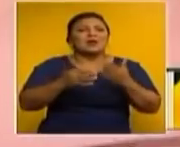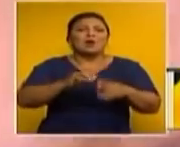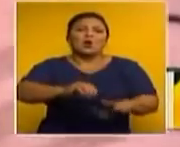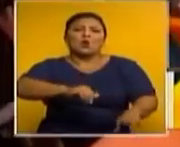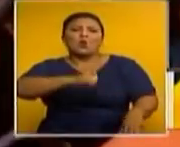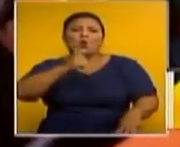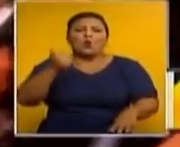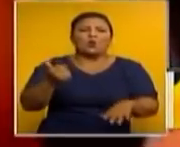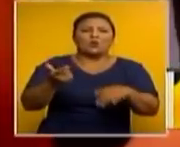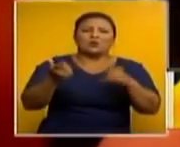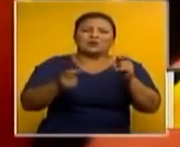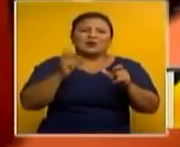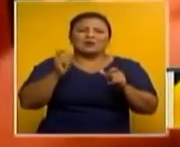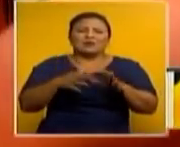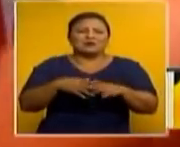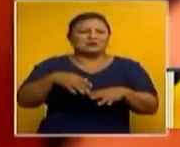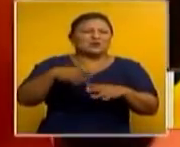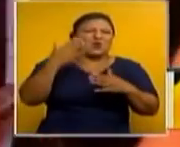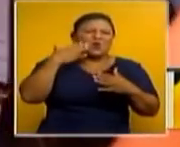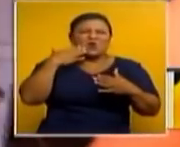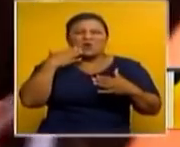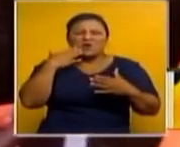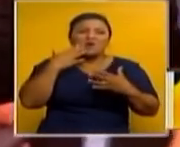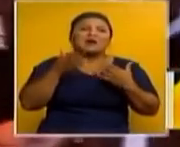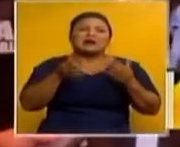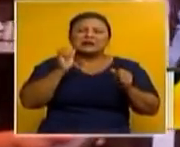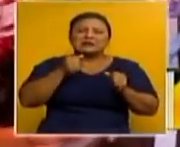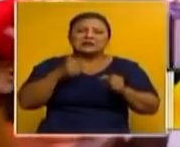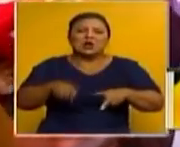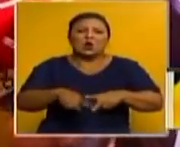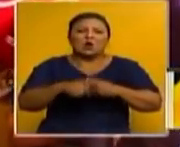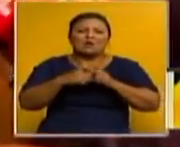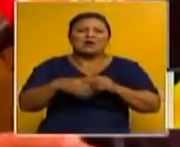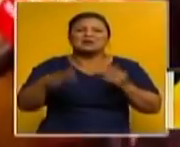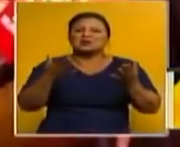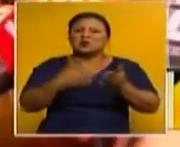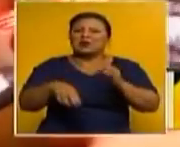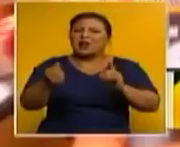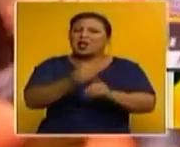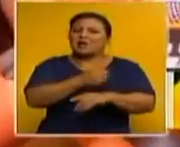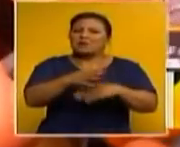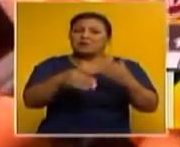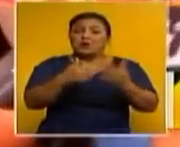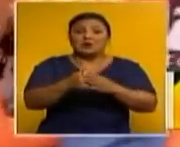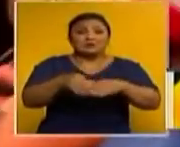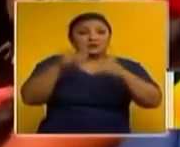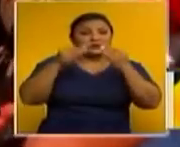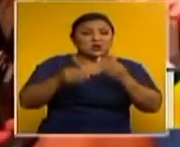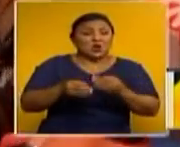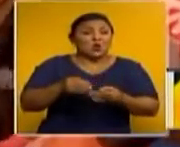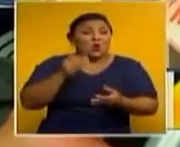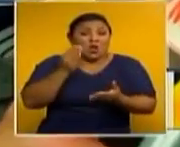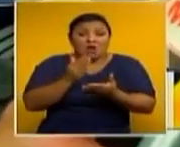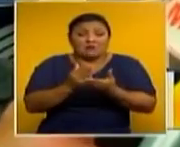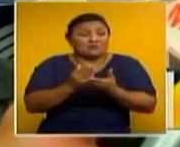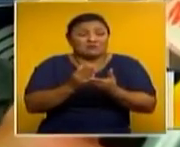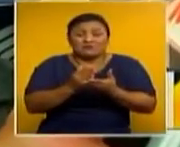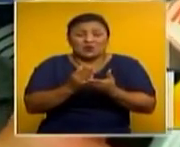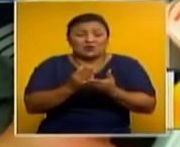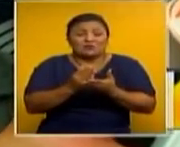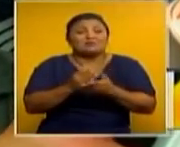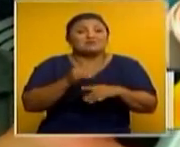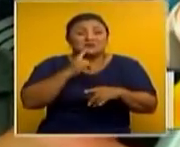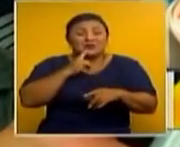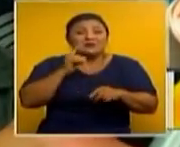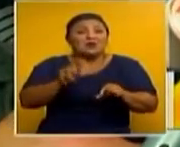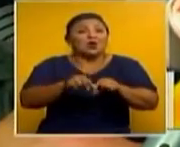alevosía y de manera premeditada influyó para que se den estos atropellos, que aseguran no quedarán en la impunidad. Estos son